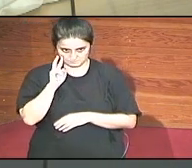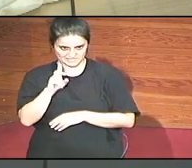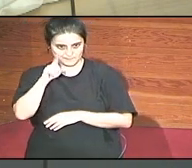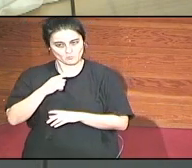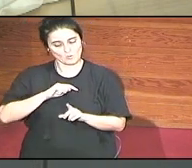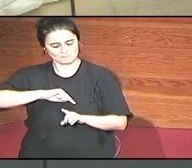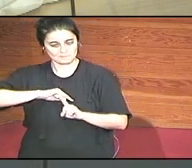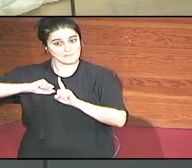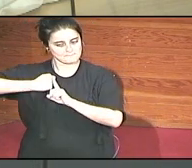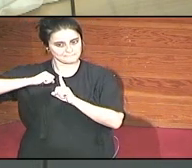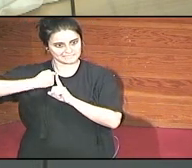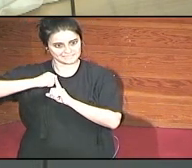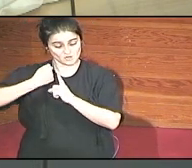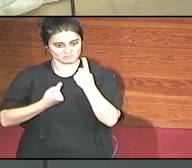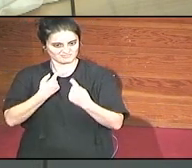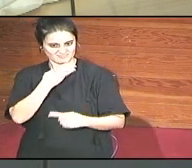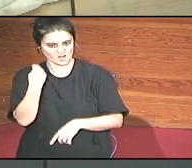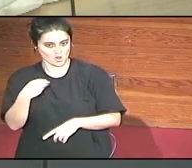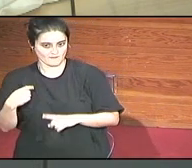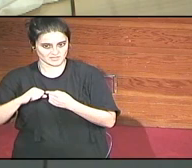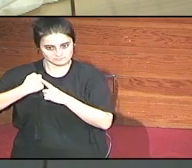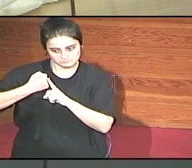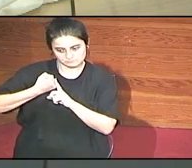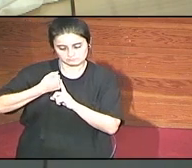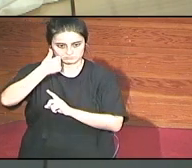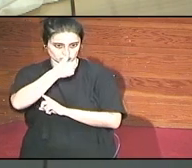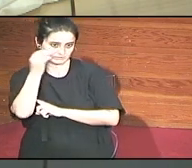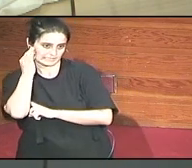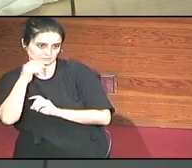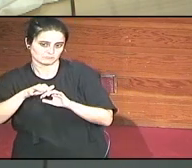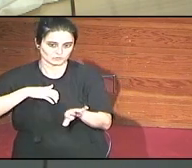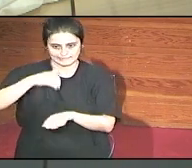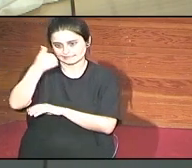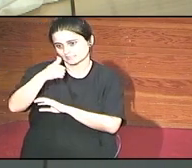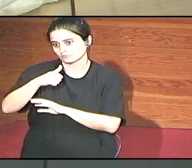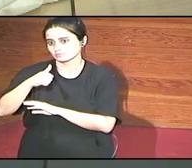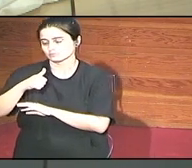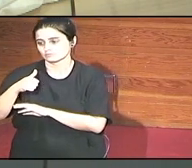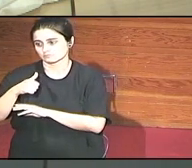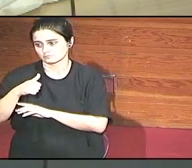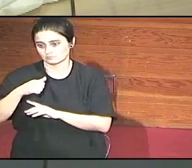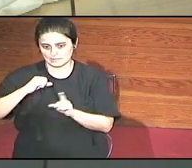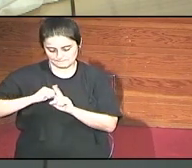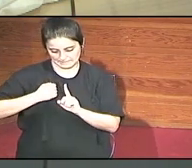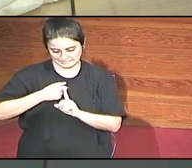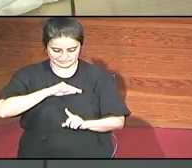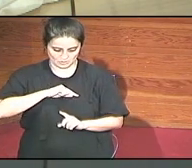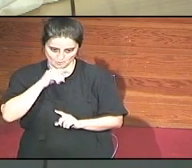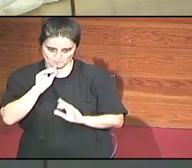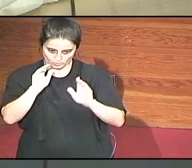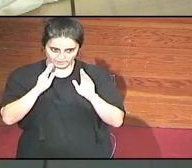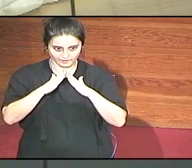presión de algunos chicos que chicas pero casi todos son chicos que no pueden no pueden regresar